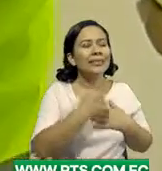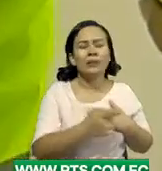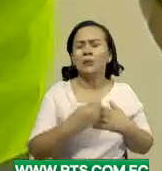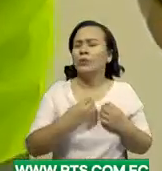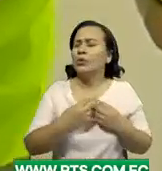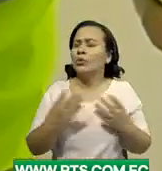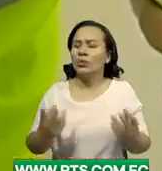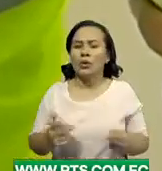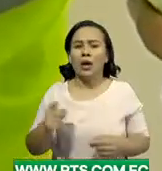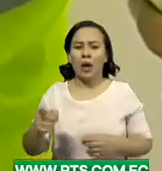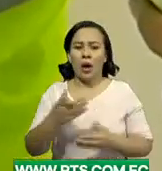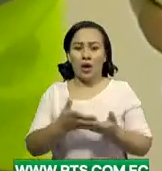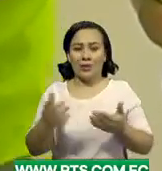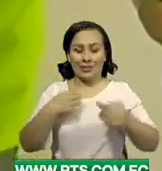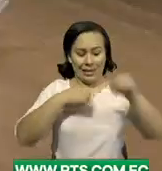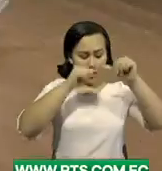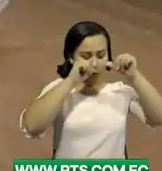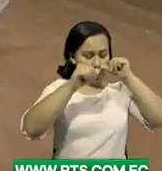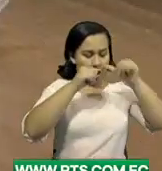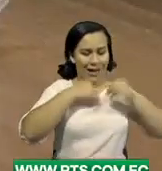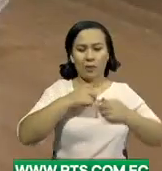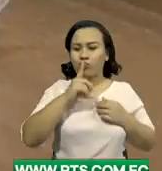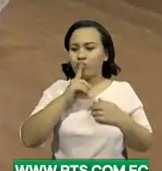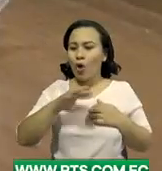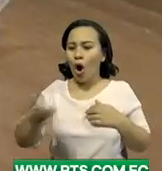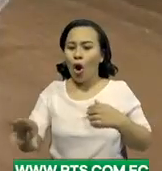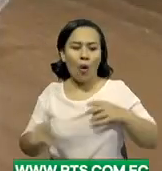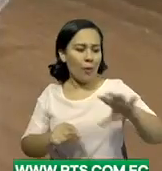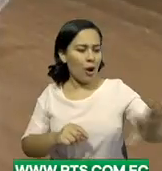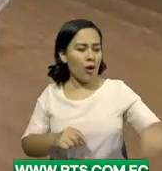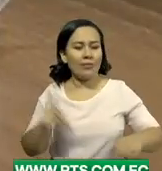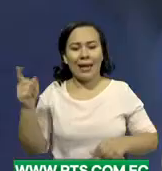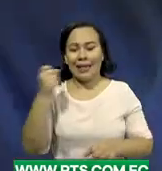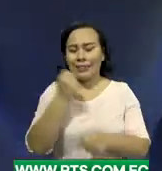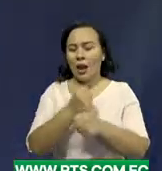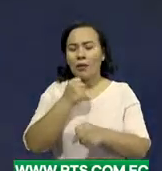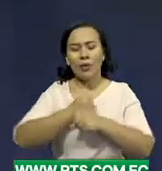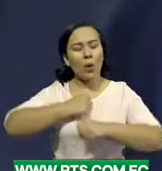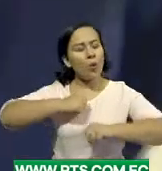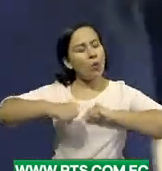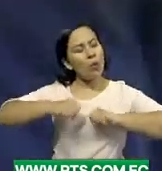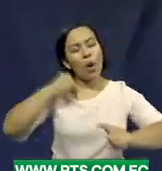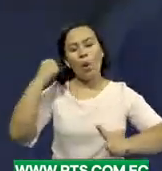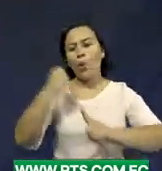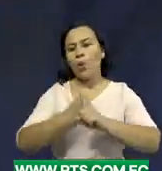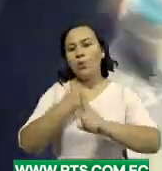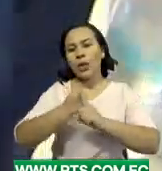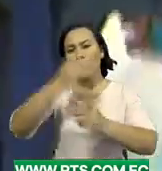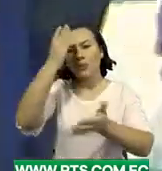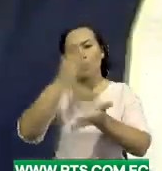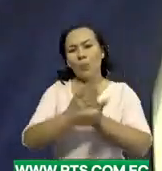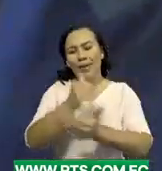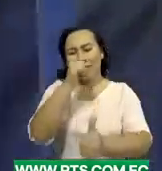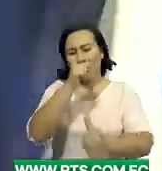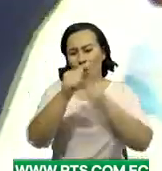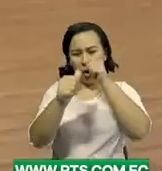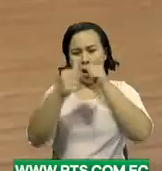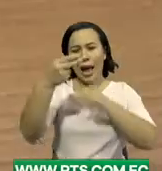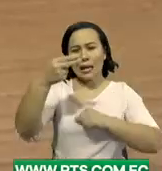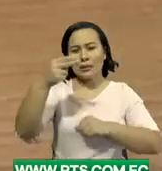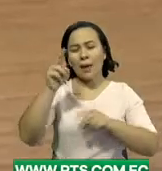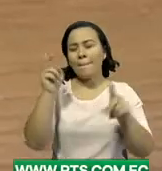roban los productos de dichos comerciantes. Es la batalla contra la H y el fango de su aparente dictadura, sobre la